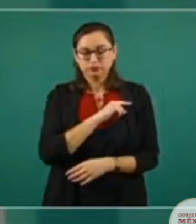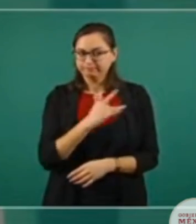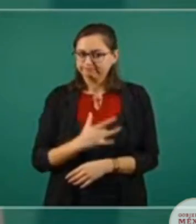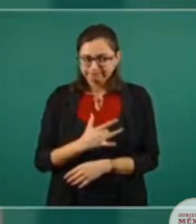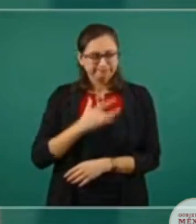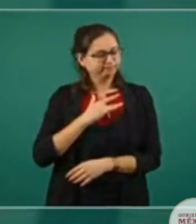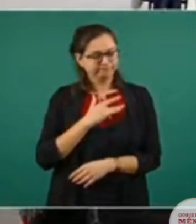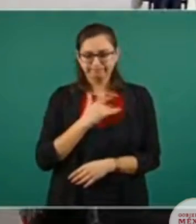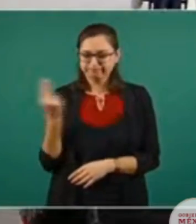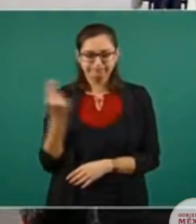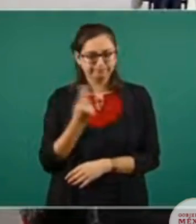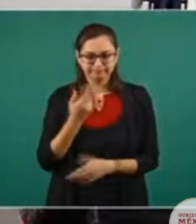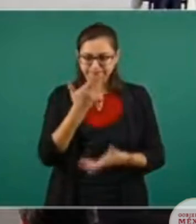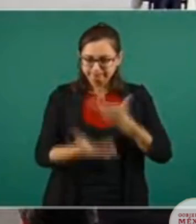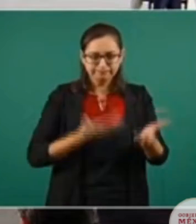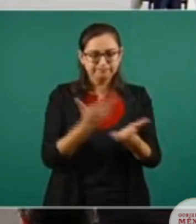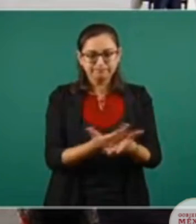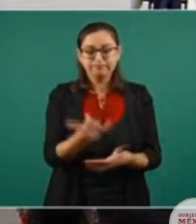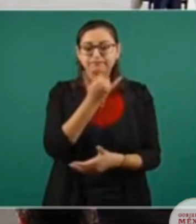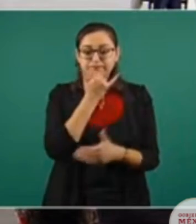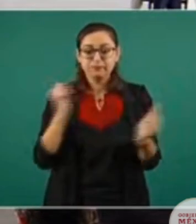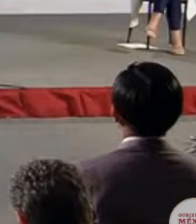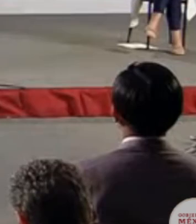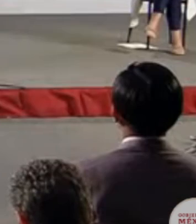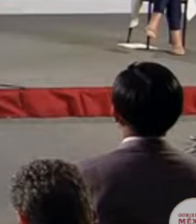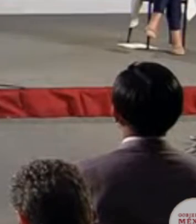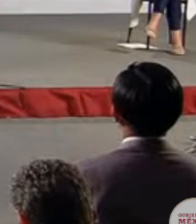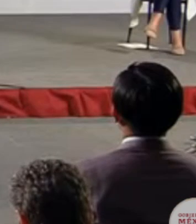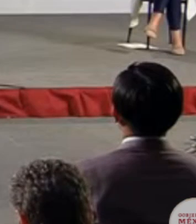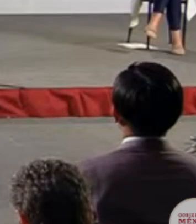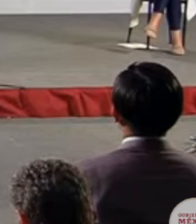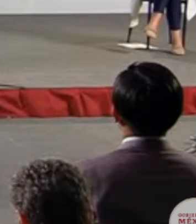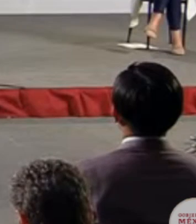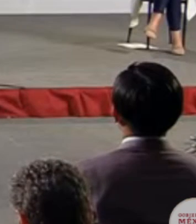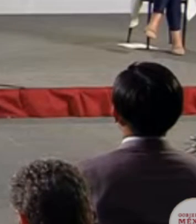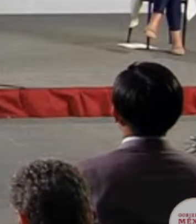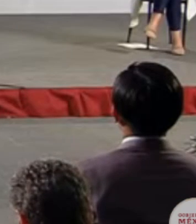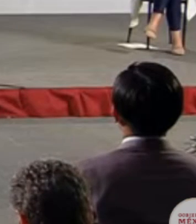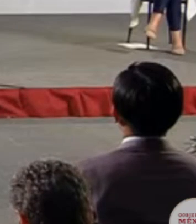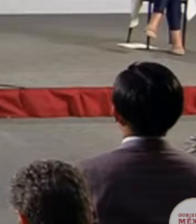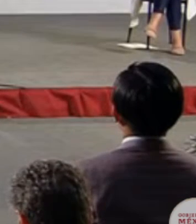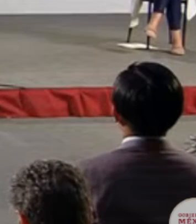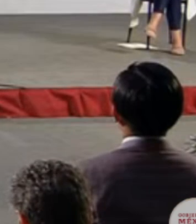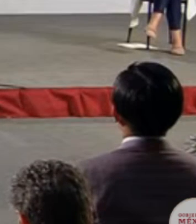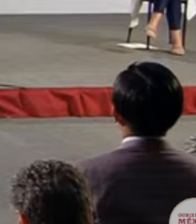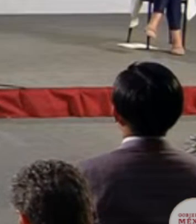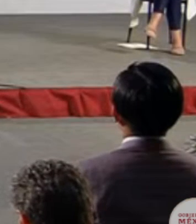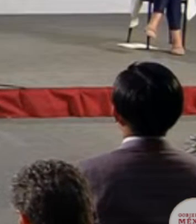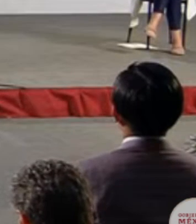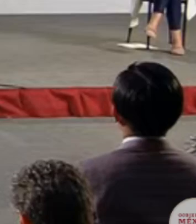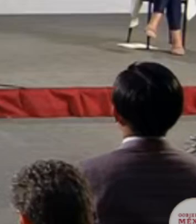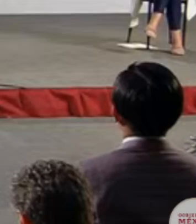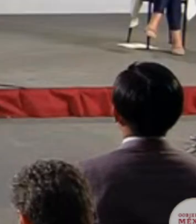los pueblos yaquis. Y ya hicimos lo mismo en el caso de Yucatán, así como en la